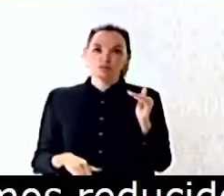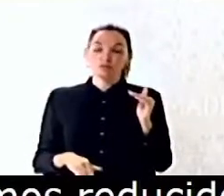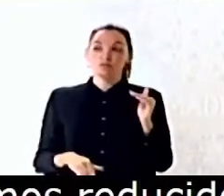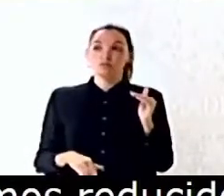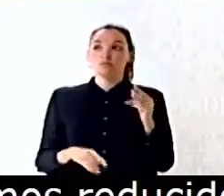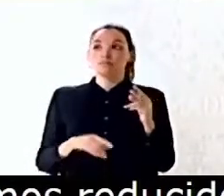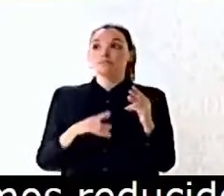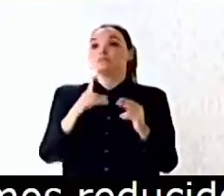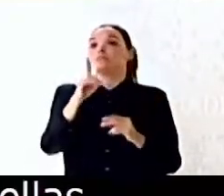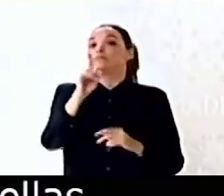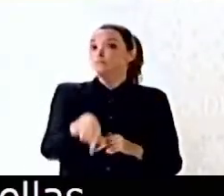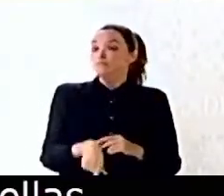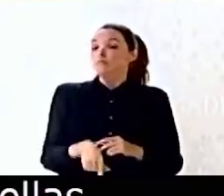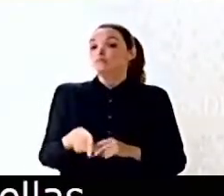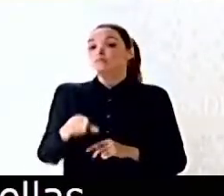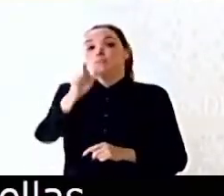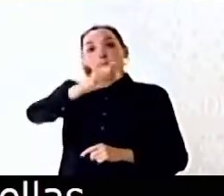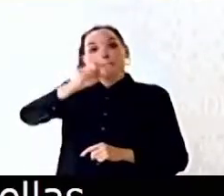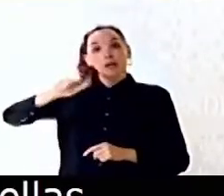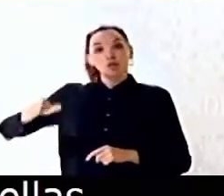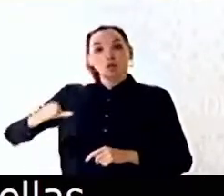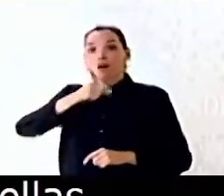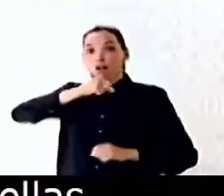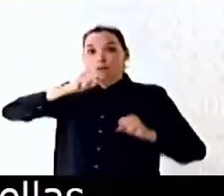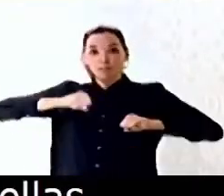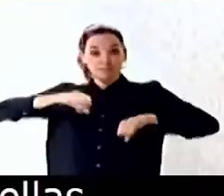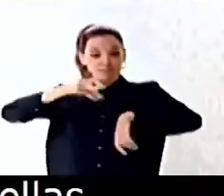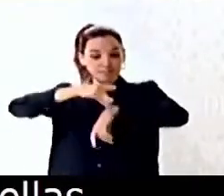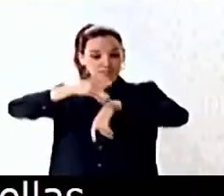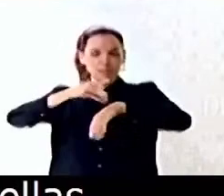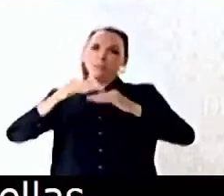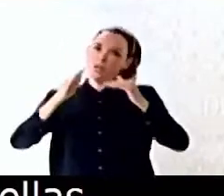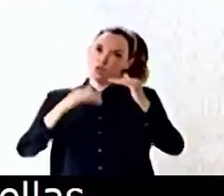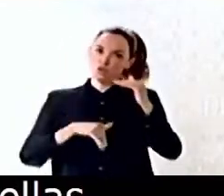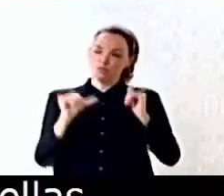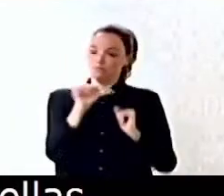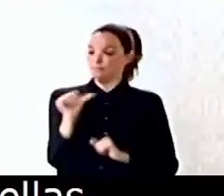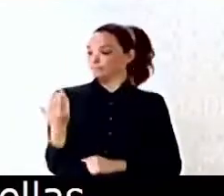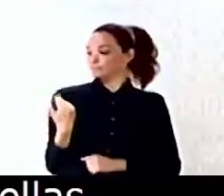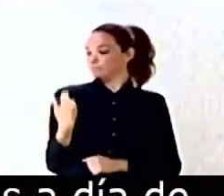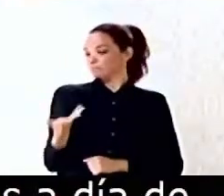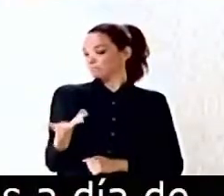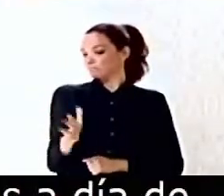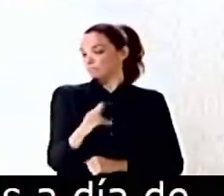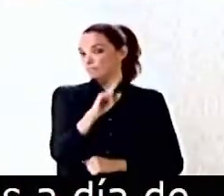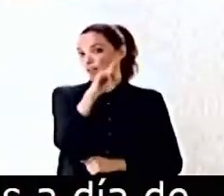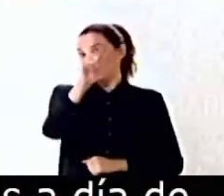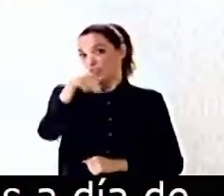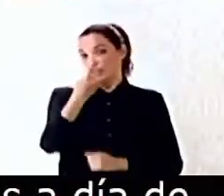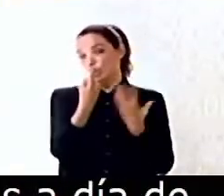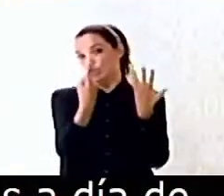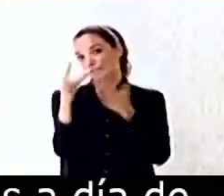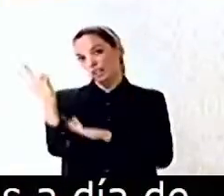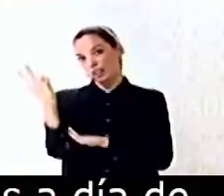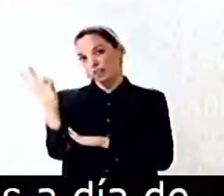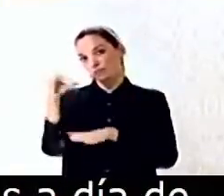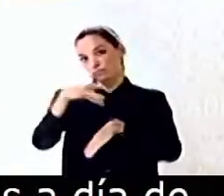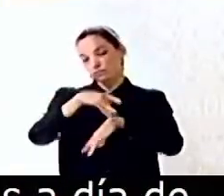Tenemos bastantes menos residentes positivos a día de hoy. Si la semana pasada eran alrededor de 160 residentes